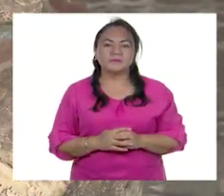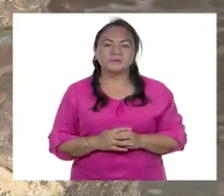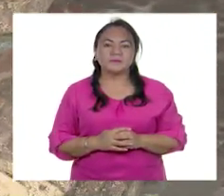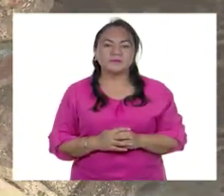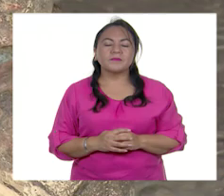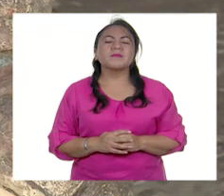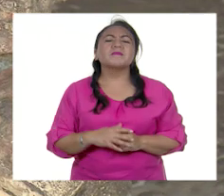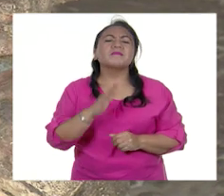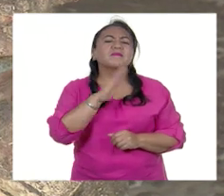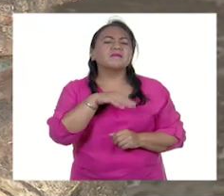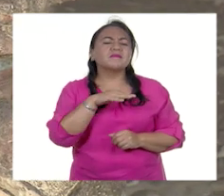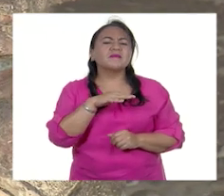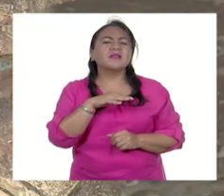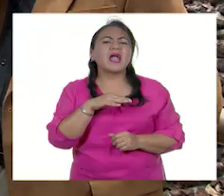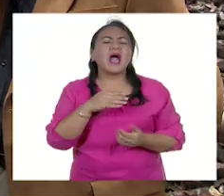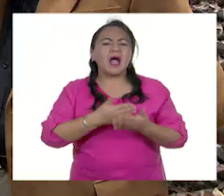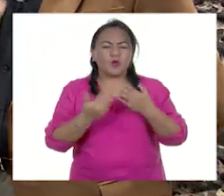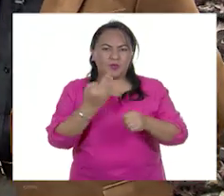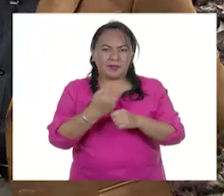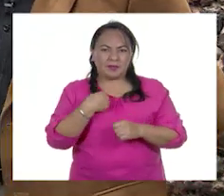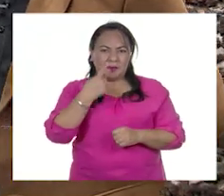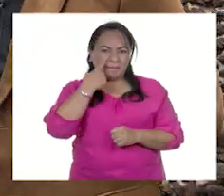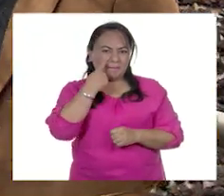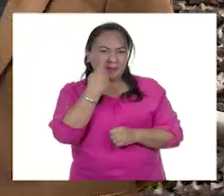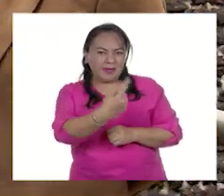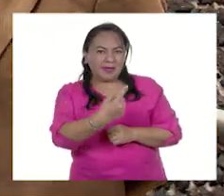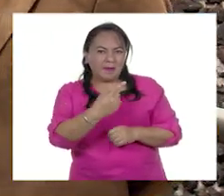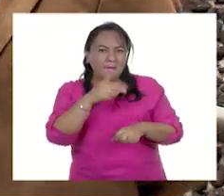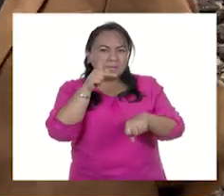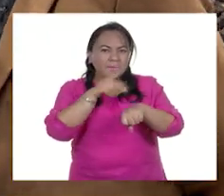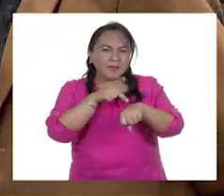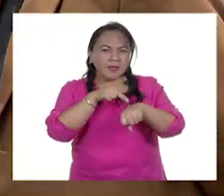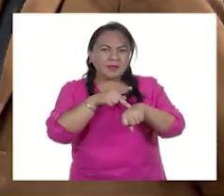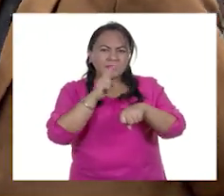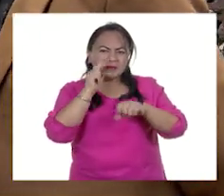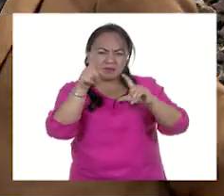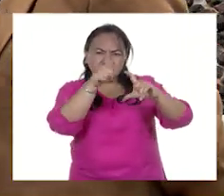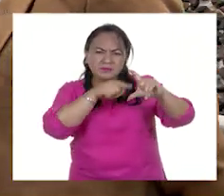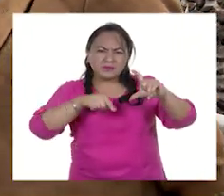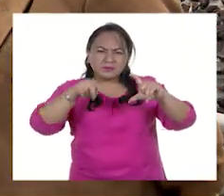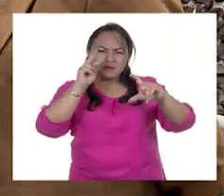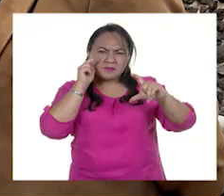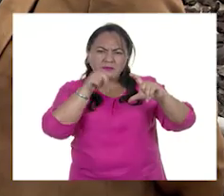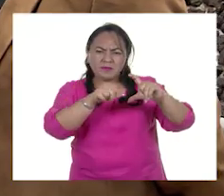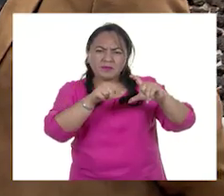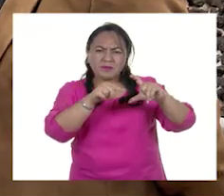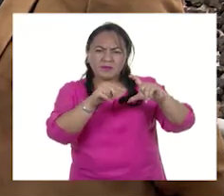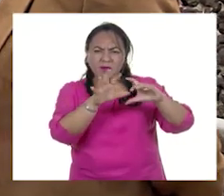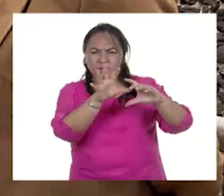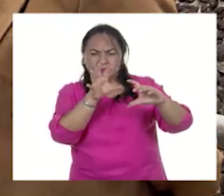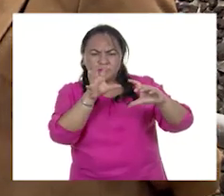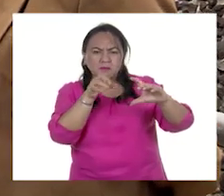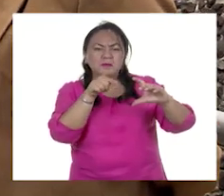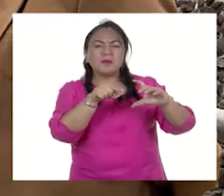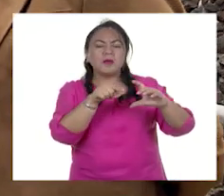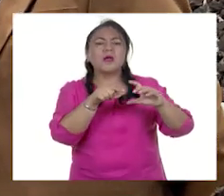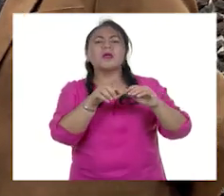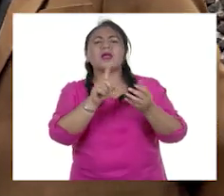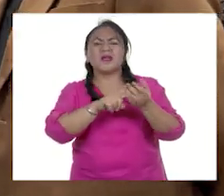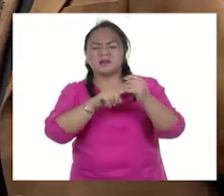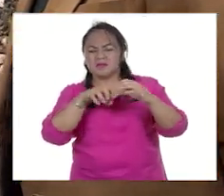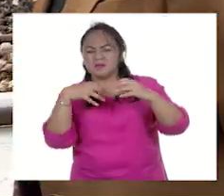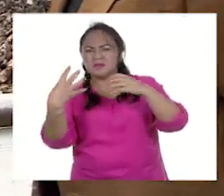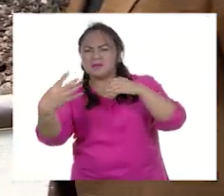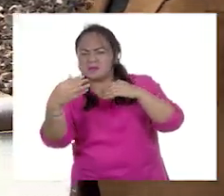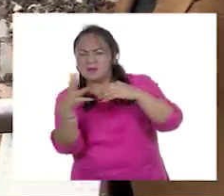Con respecto a la roca que podemos ver ahí en medio también como que sobresale y que a un costado tiene como